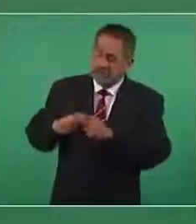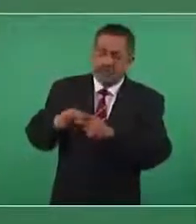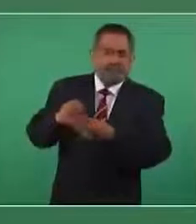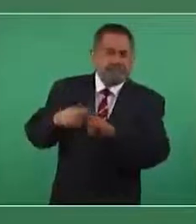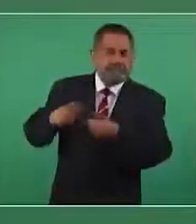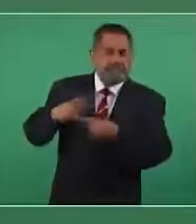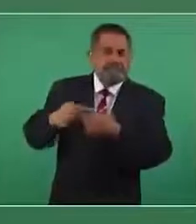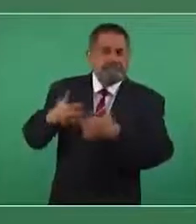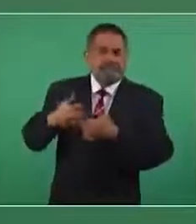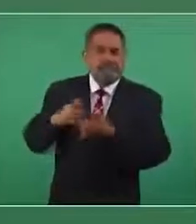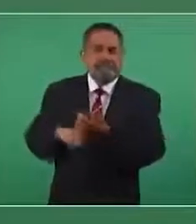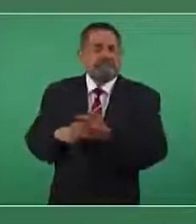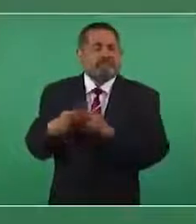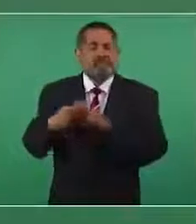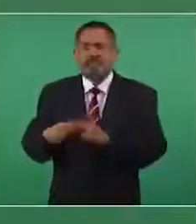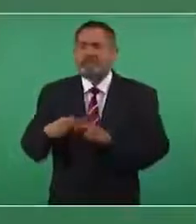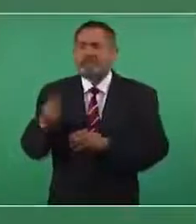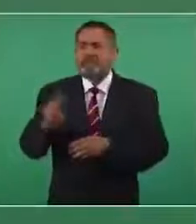requiere 24 horas